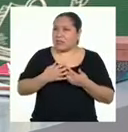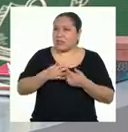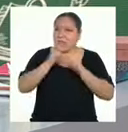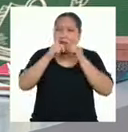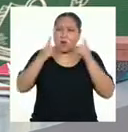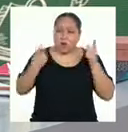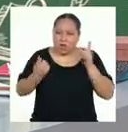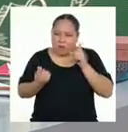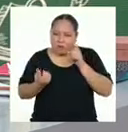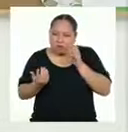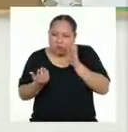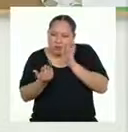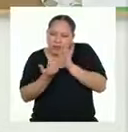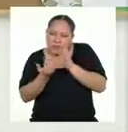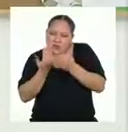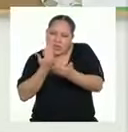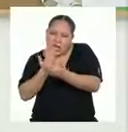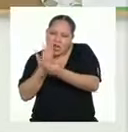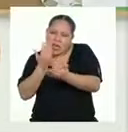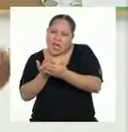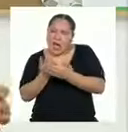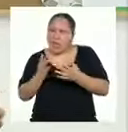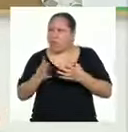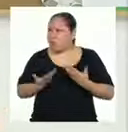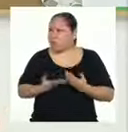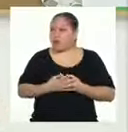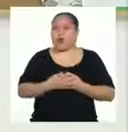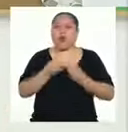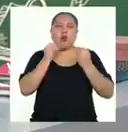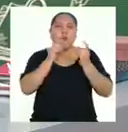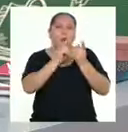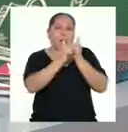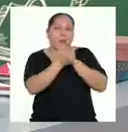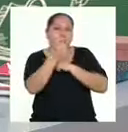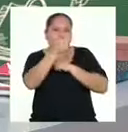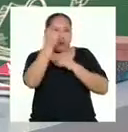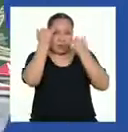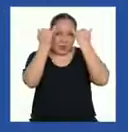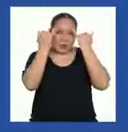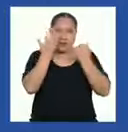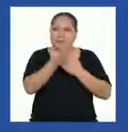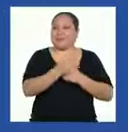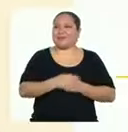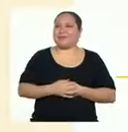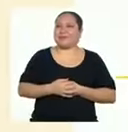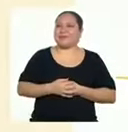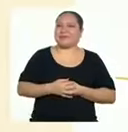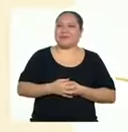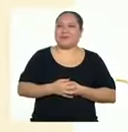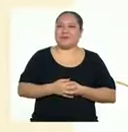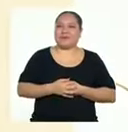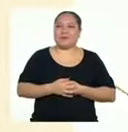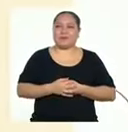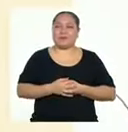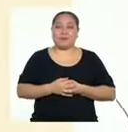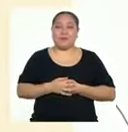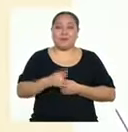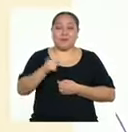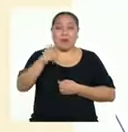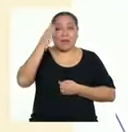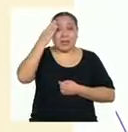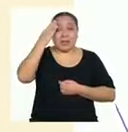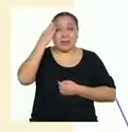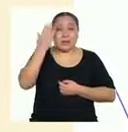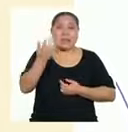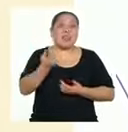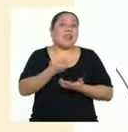debe ser más cercano y familiar. ¿Cómo reformularíamos esta idea entonces? Se me ocurrió esto. Para saber qué es lo que estás